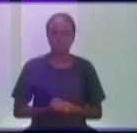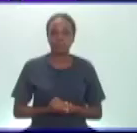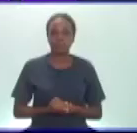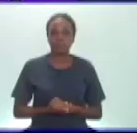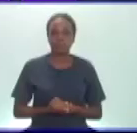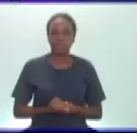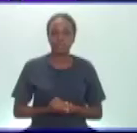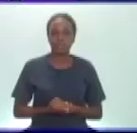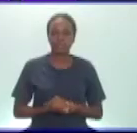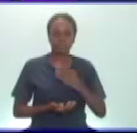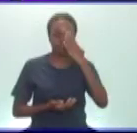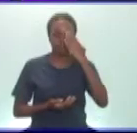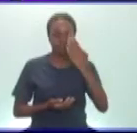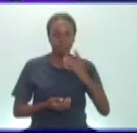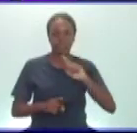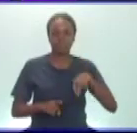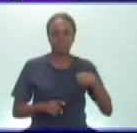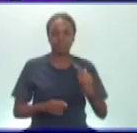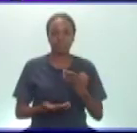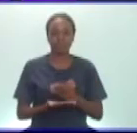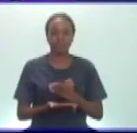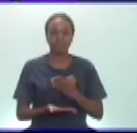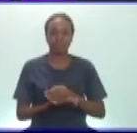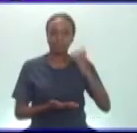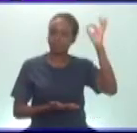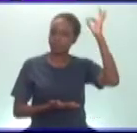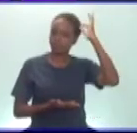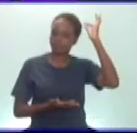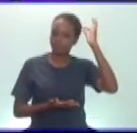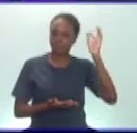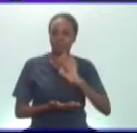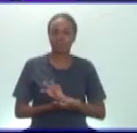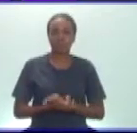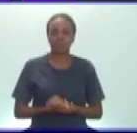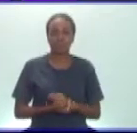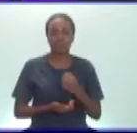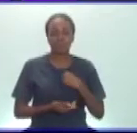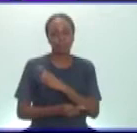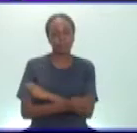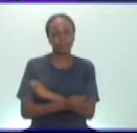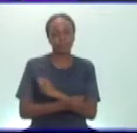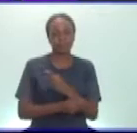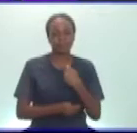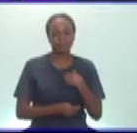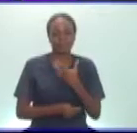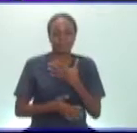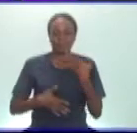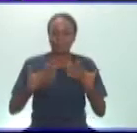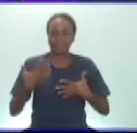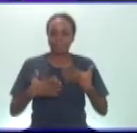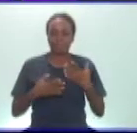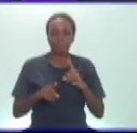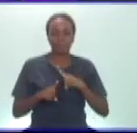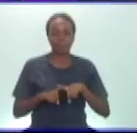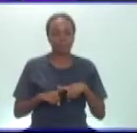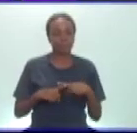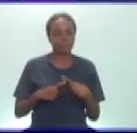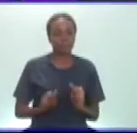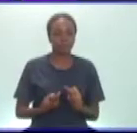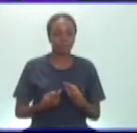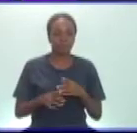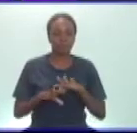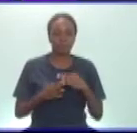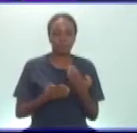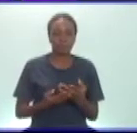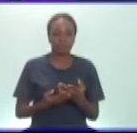otro encuentro con el español y la literatura. Yo, el profe Yanquiel, estoy muy feliz, doblemente feliz, porque